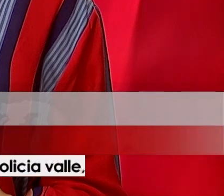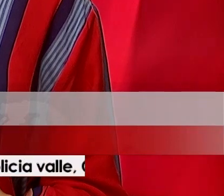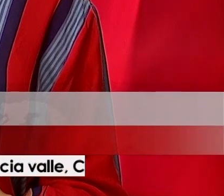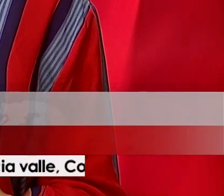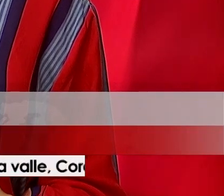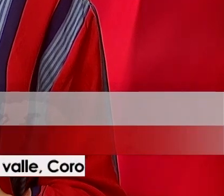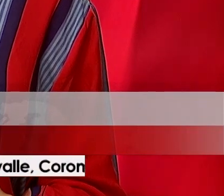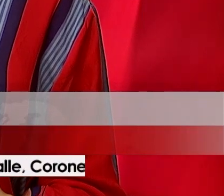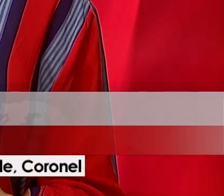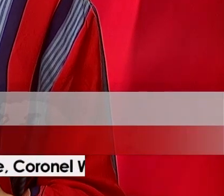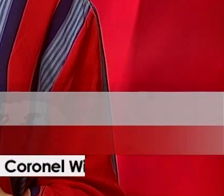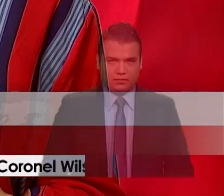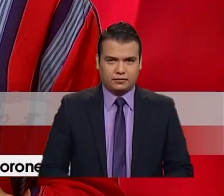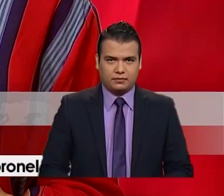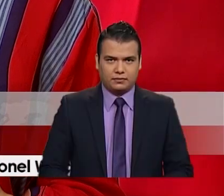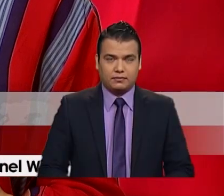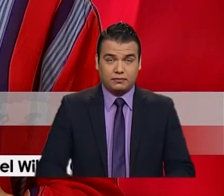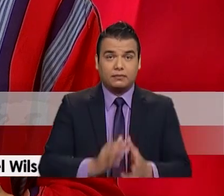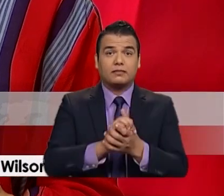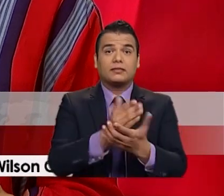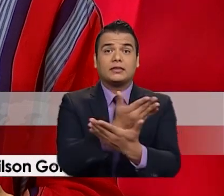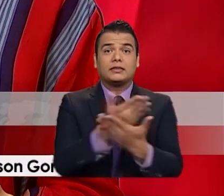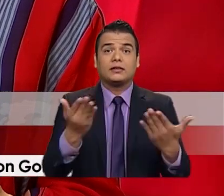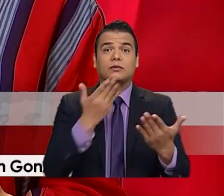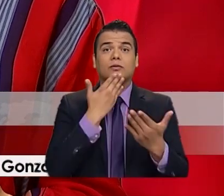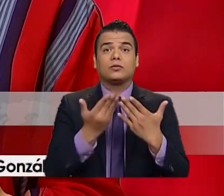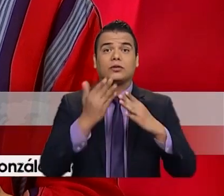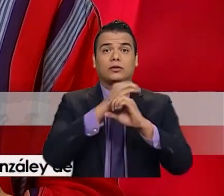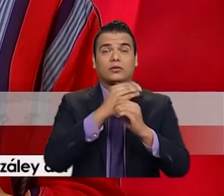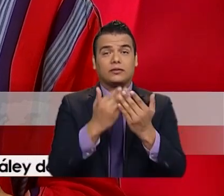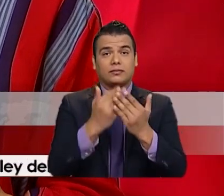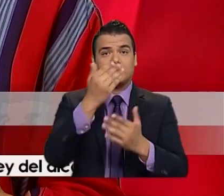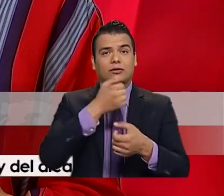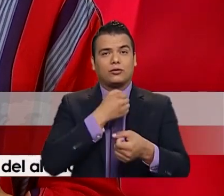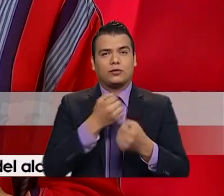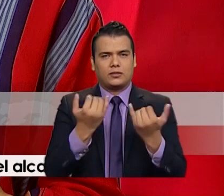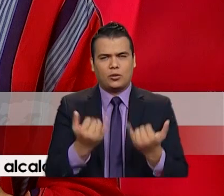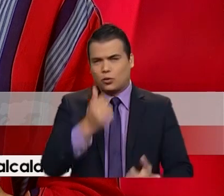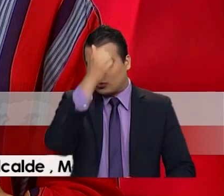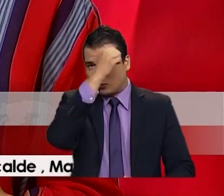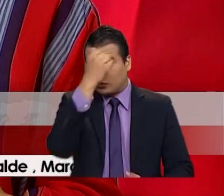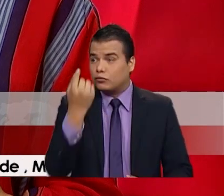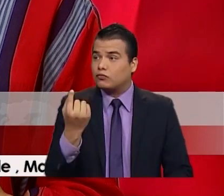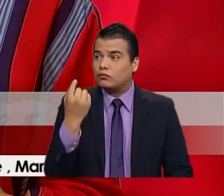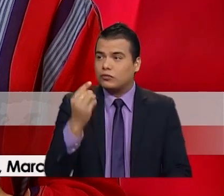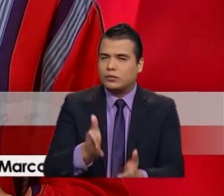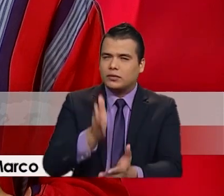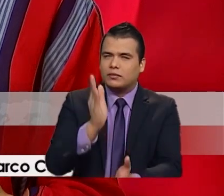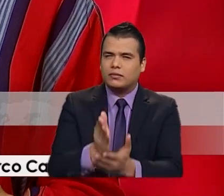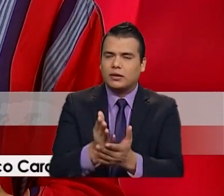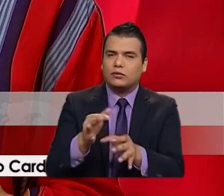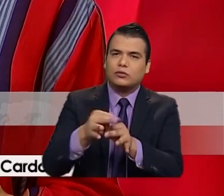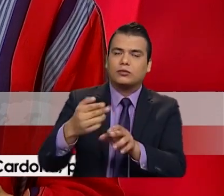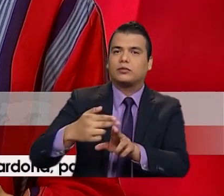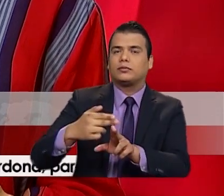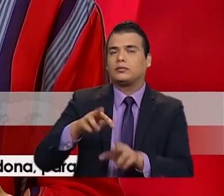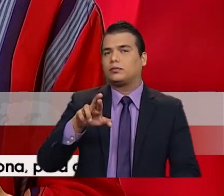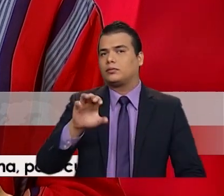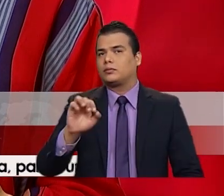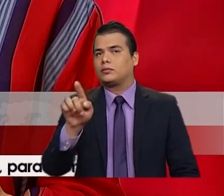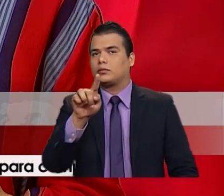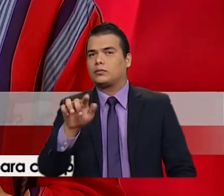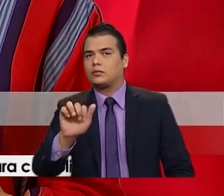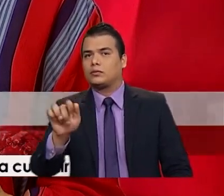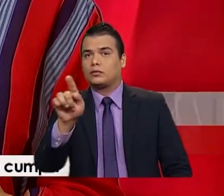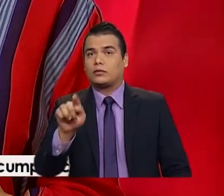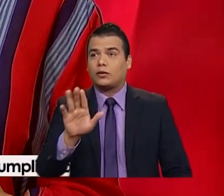buenas noches domingo 28 de octubre mucha atención abrimos las noticias con una última hora en rosas cauca las autoridades encontraron